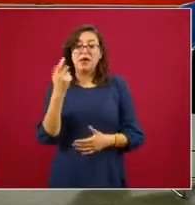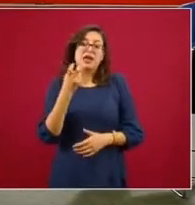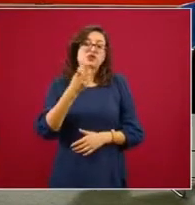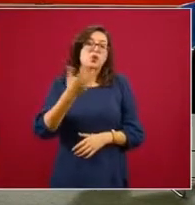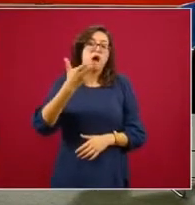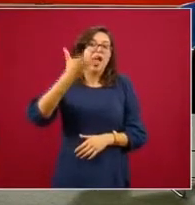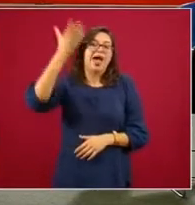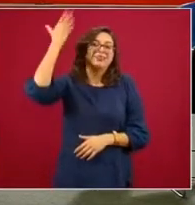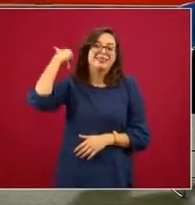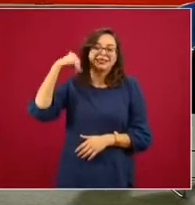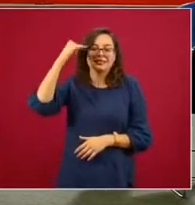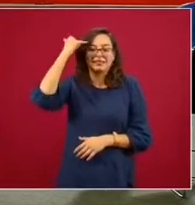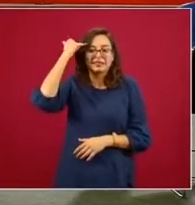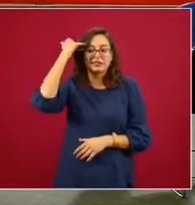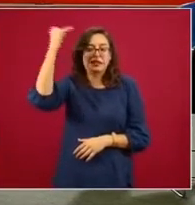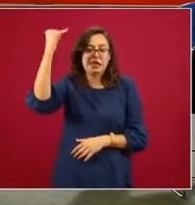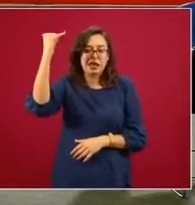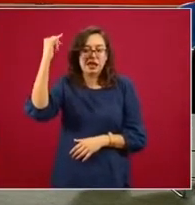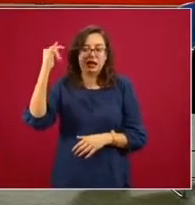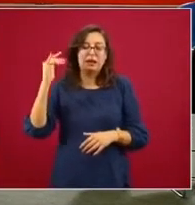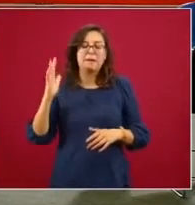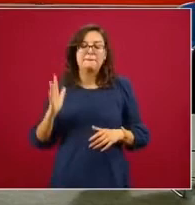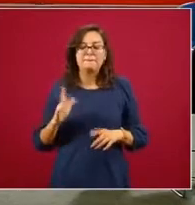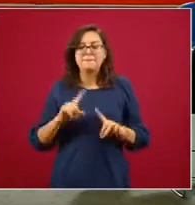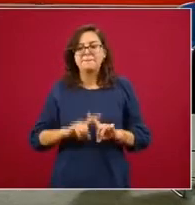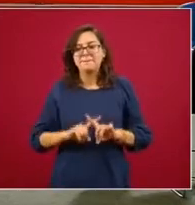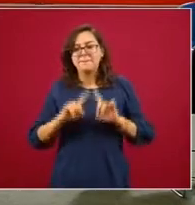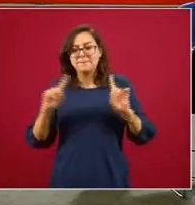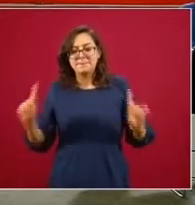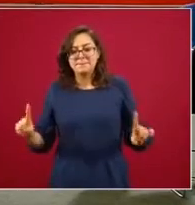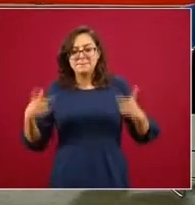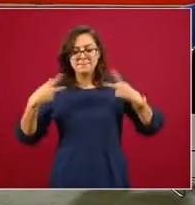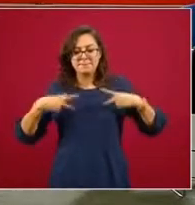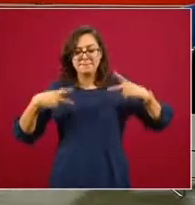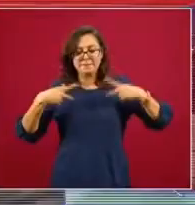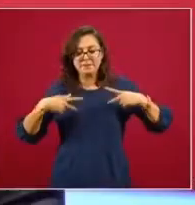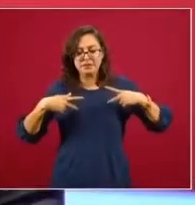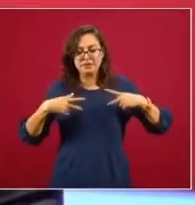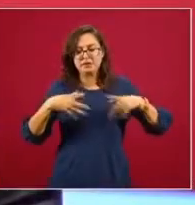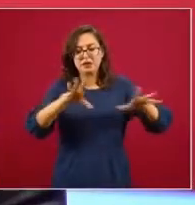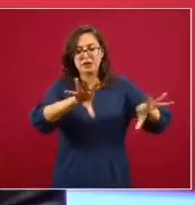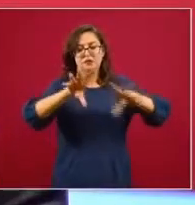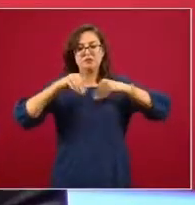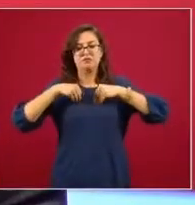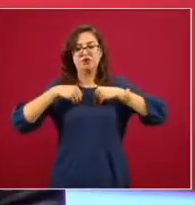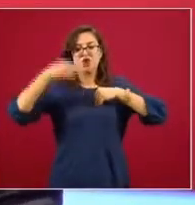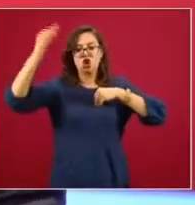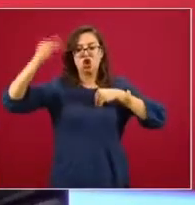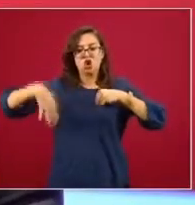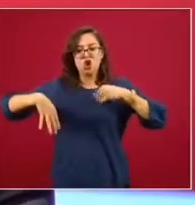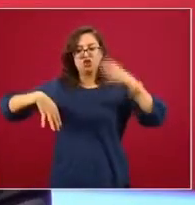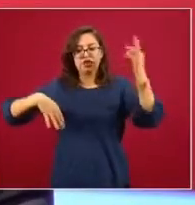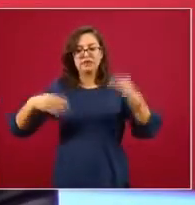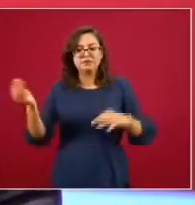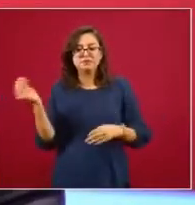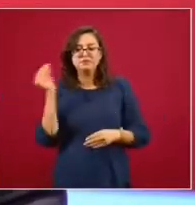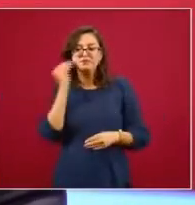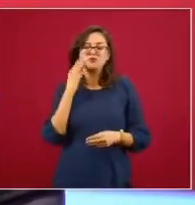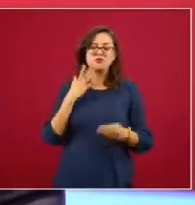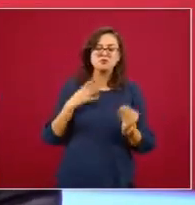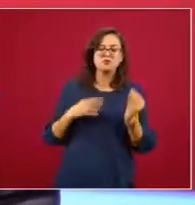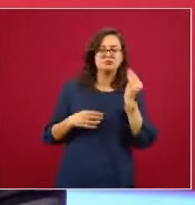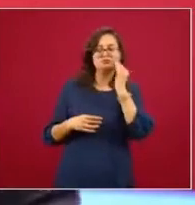grave, a diferencia de quien pudiera haberse infectado a partir de gotas de mayor